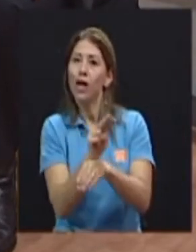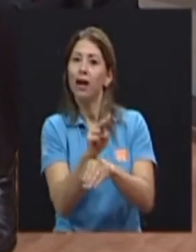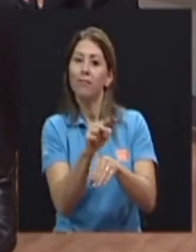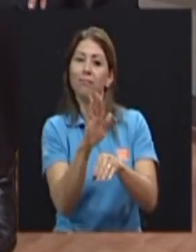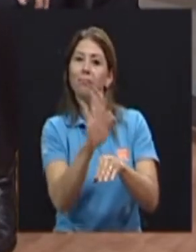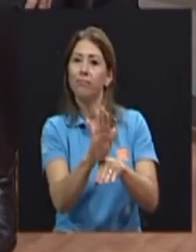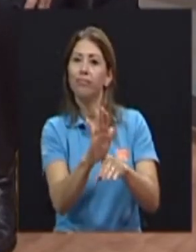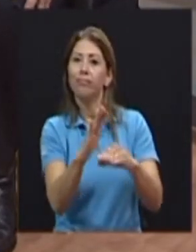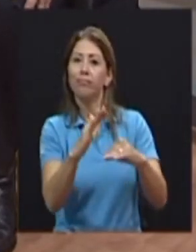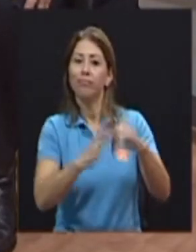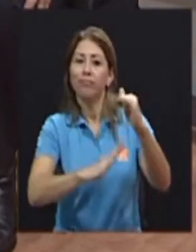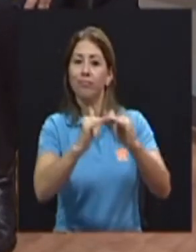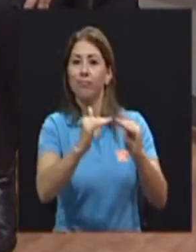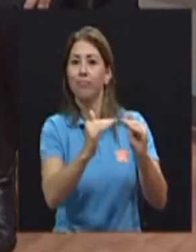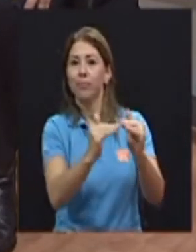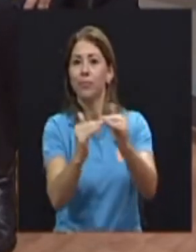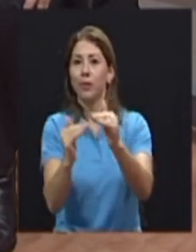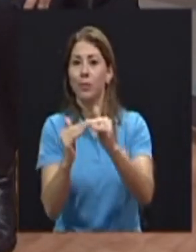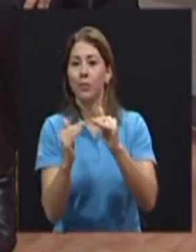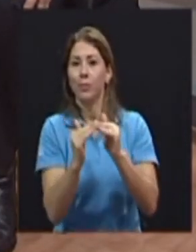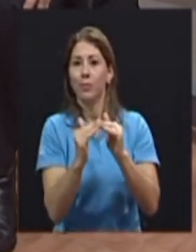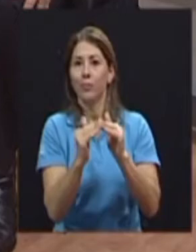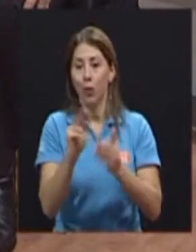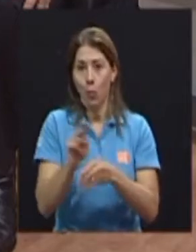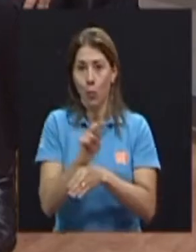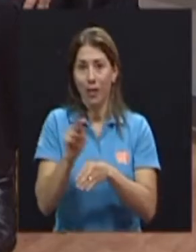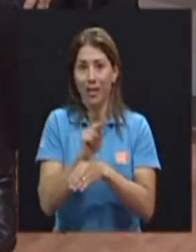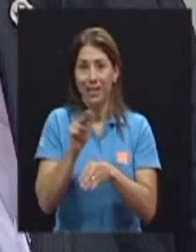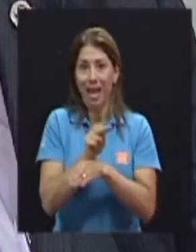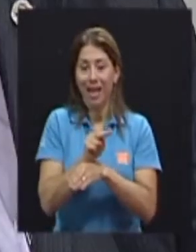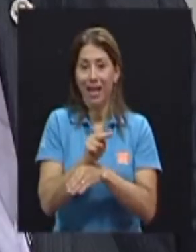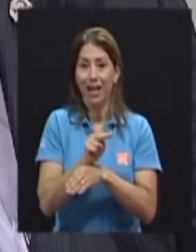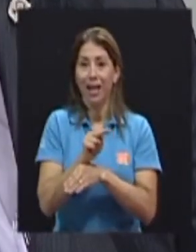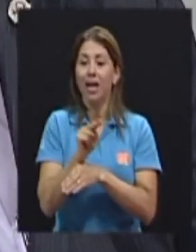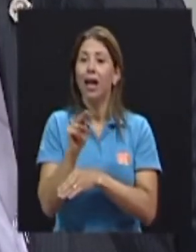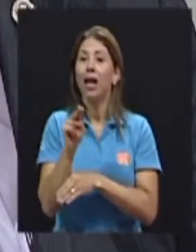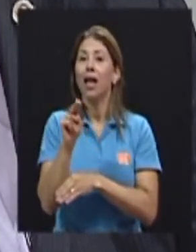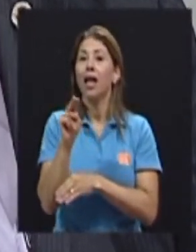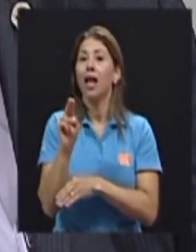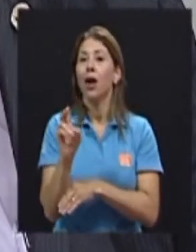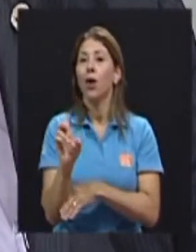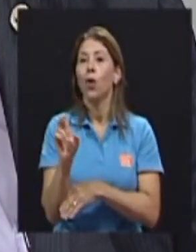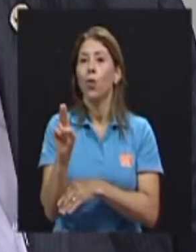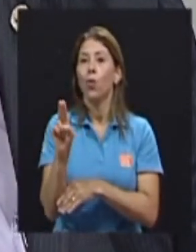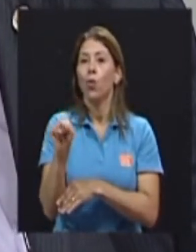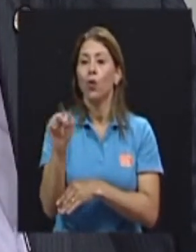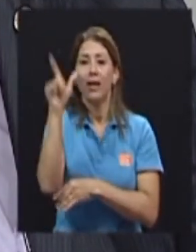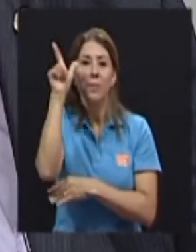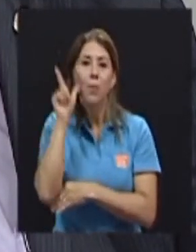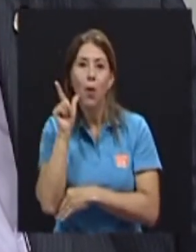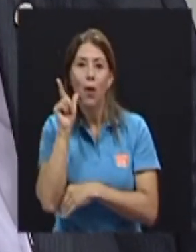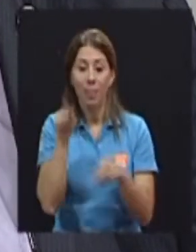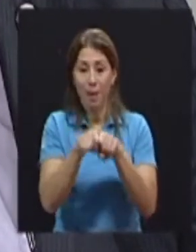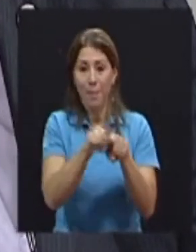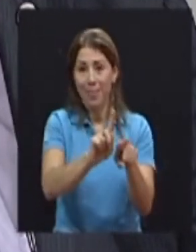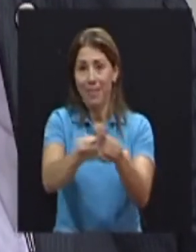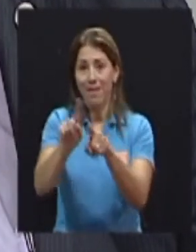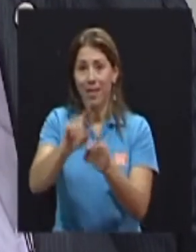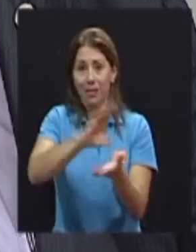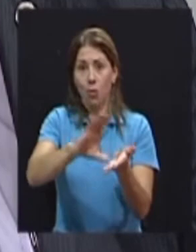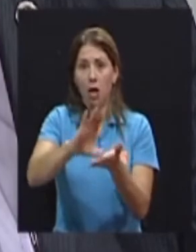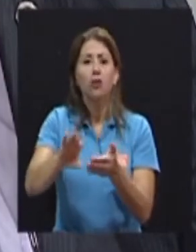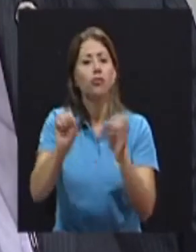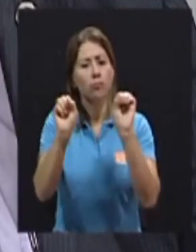colegios técnicos profesionales y del CUNLimón para poder comenzar a desarrollar algunas acciones en la provincia de Limón, que también